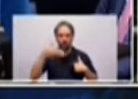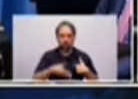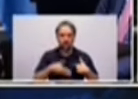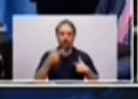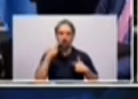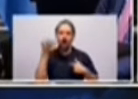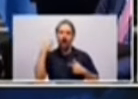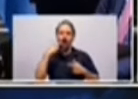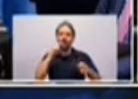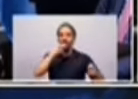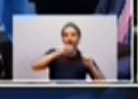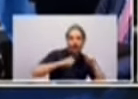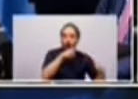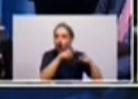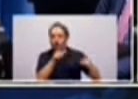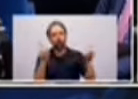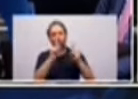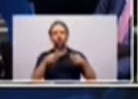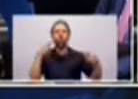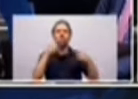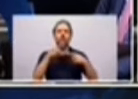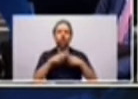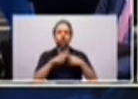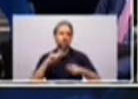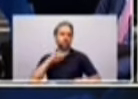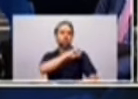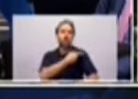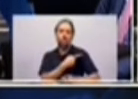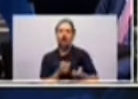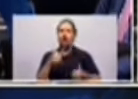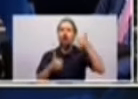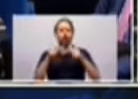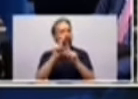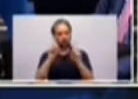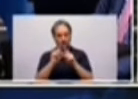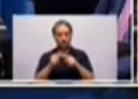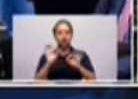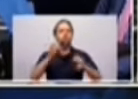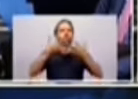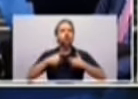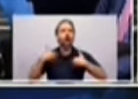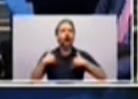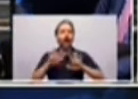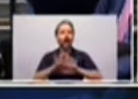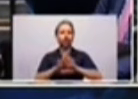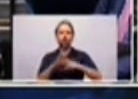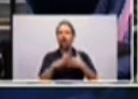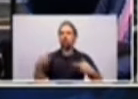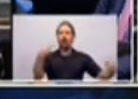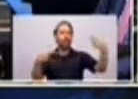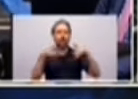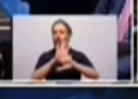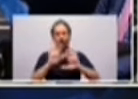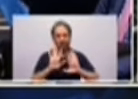que sus electores y la población en general estén mejor que antes. Uh-huh. Y acá la verdad que es una reversión de esa tesis.